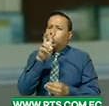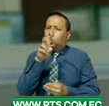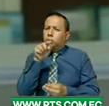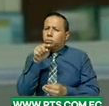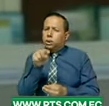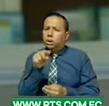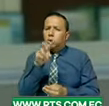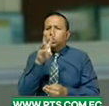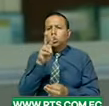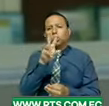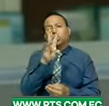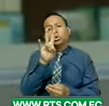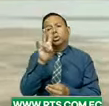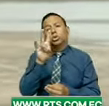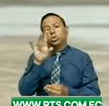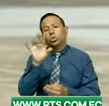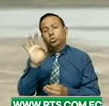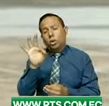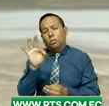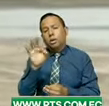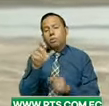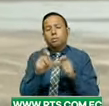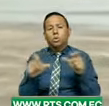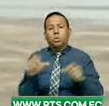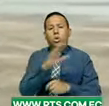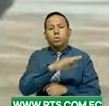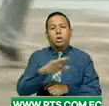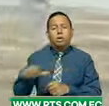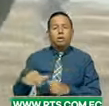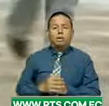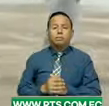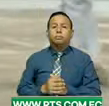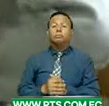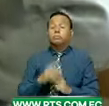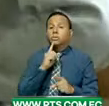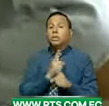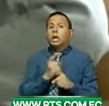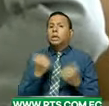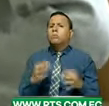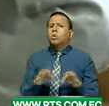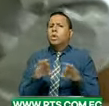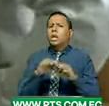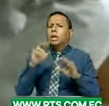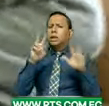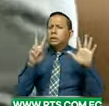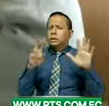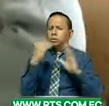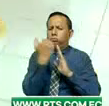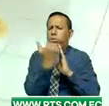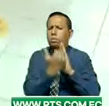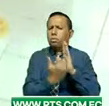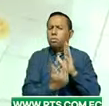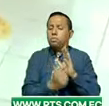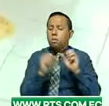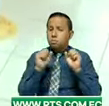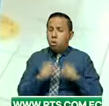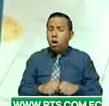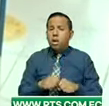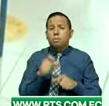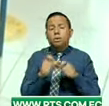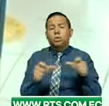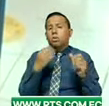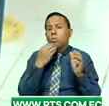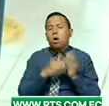112,269 estudiantes. Son al menos 7 los puntos de los protocolos para el regreso de los estudiantes. El evento de la Jura de la